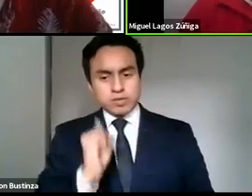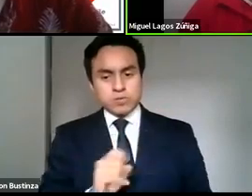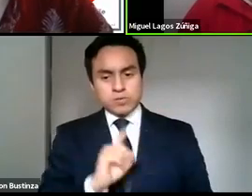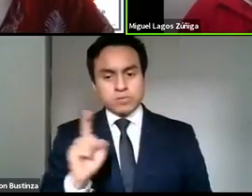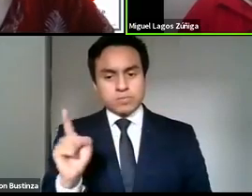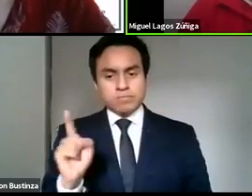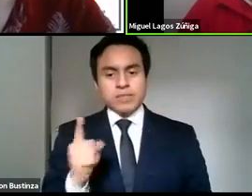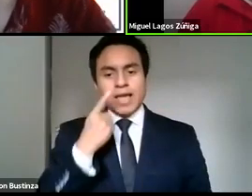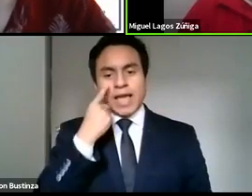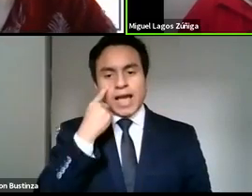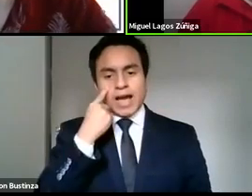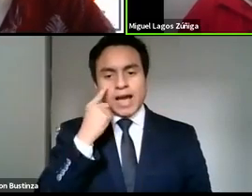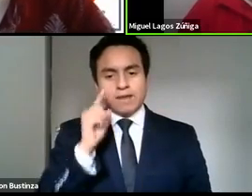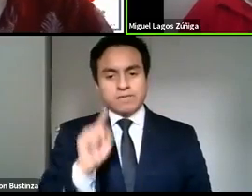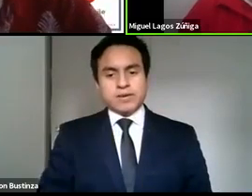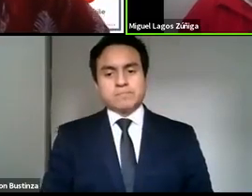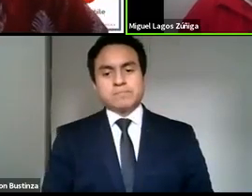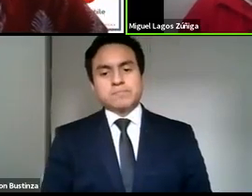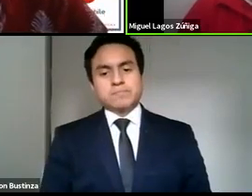A ver,